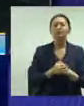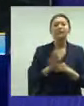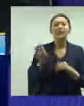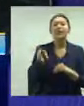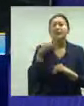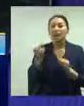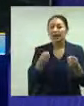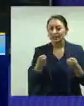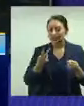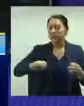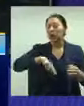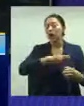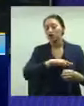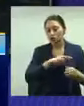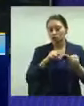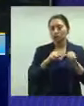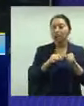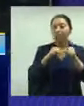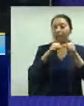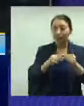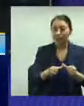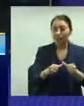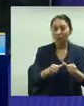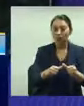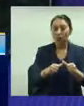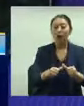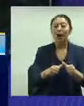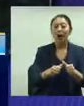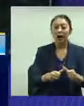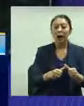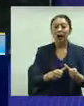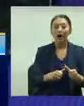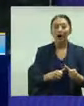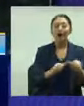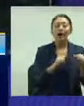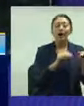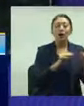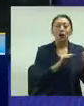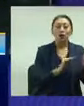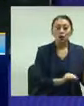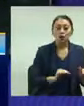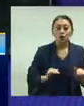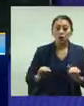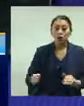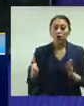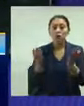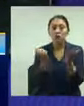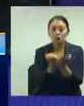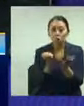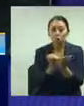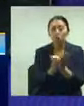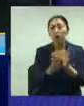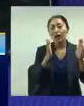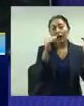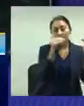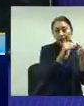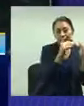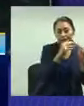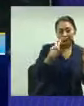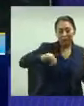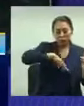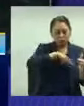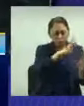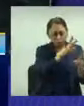haciendo es dándole seguimientos a los niños desde casa, ¿verdad? Desde las escuelas se les está haciendo un monitoreo, ¿verdad? Normalmente